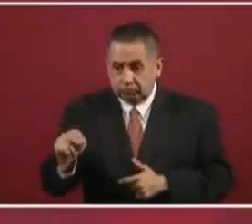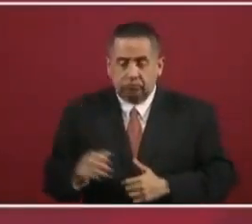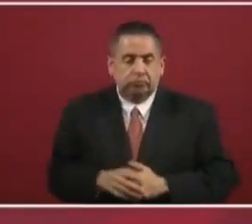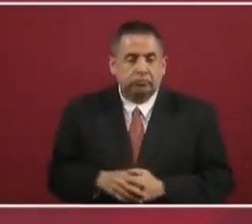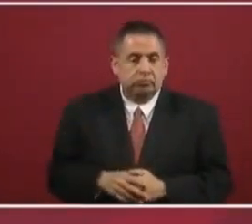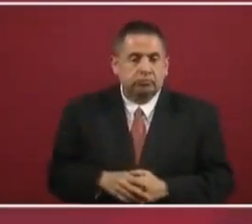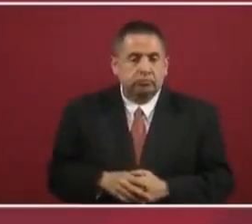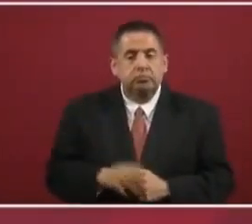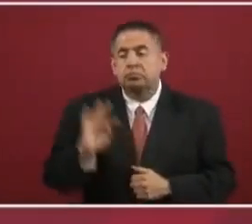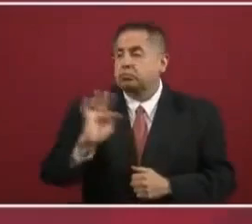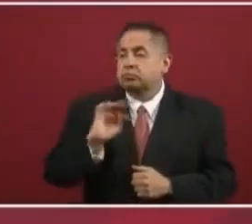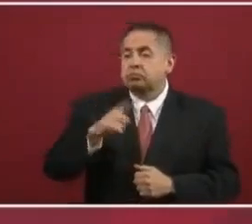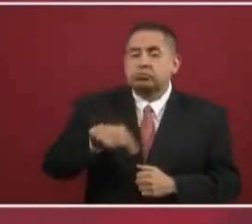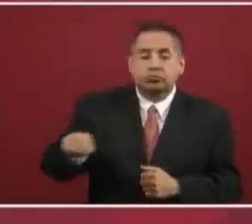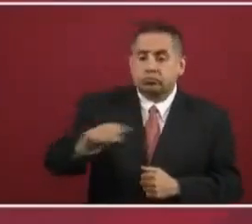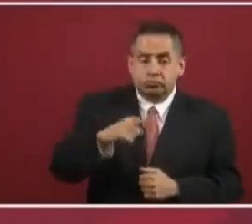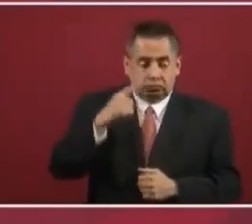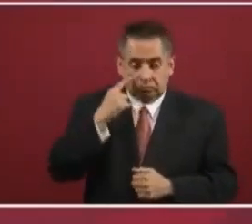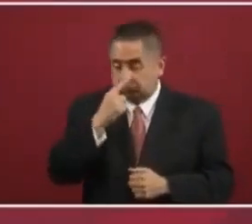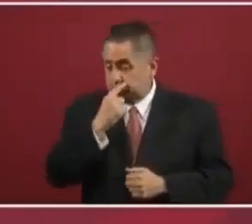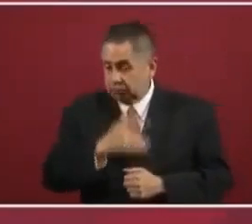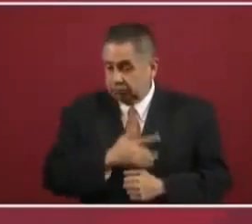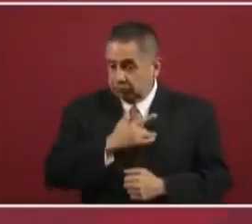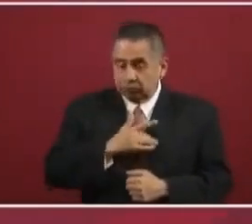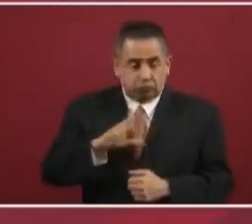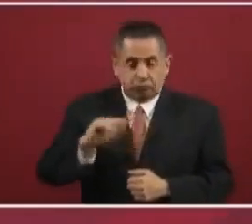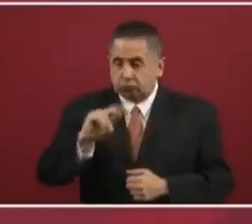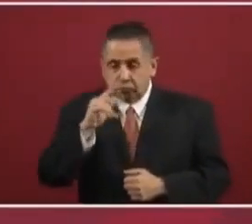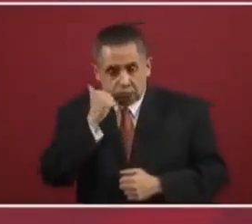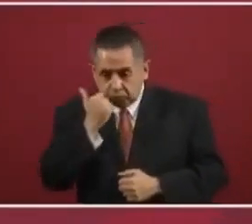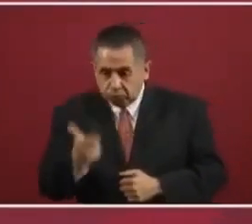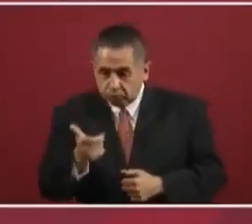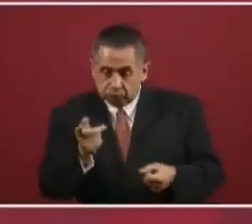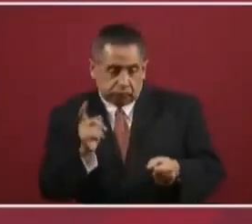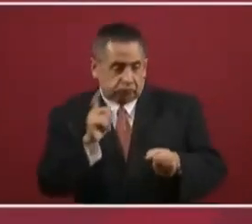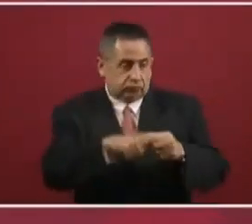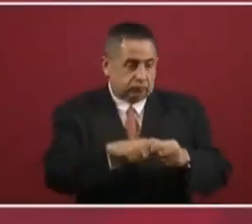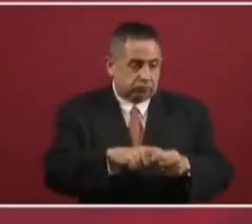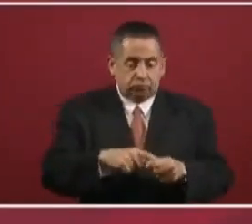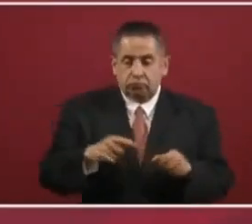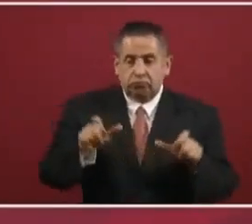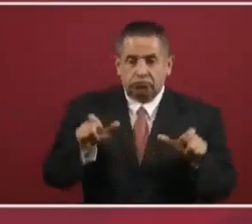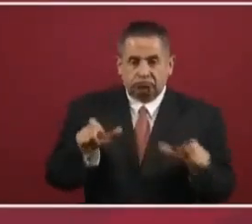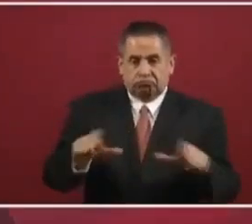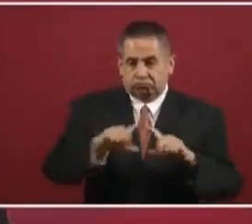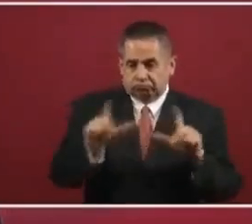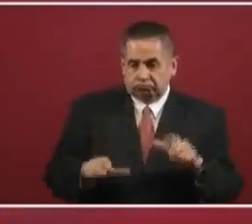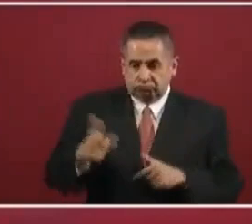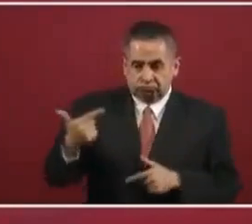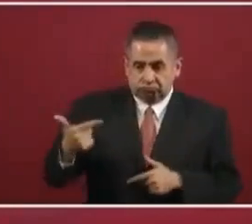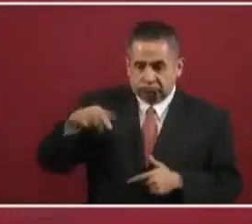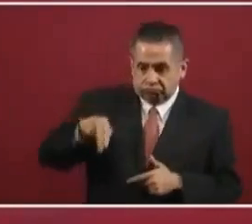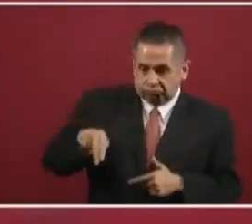eh quieran voluntariamente ingresar a la guardia